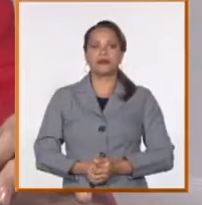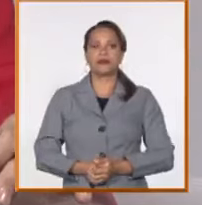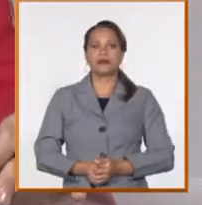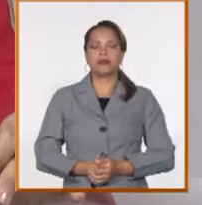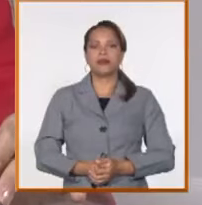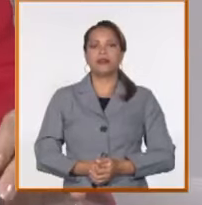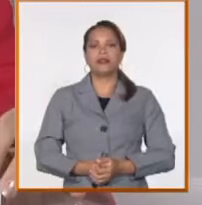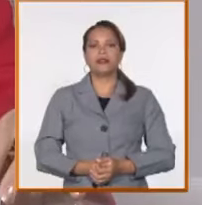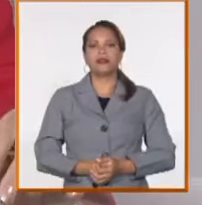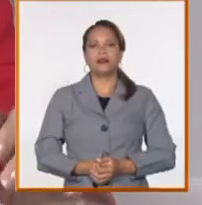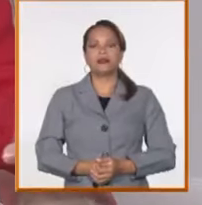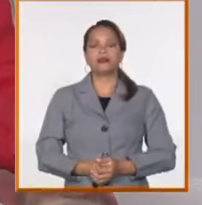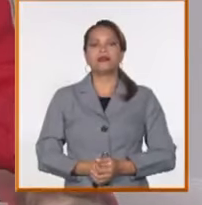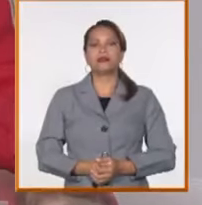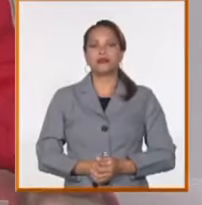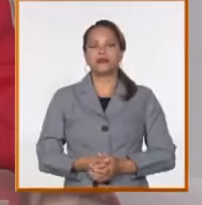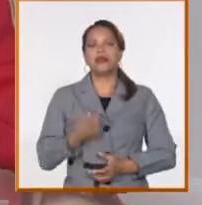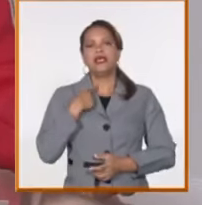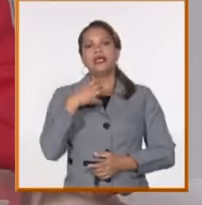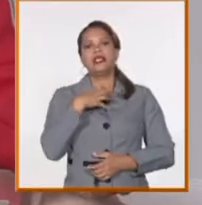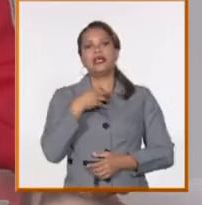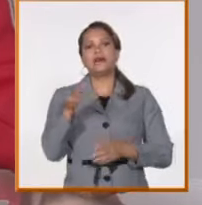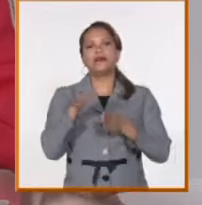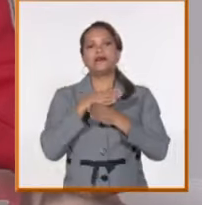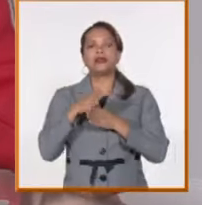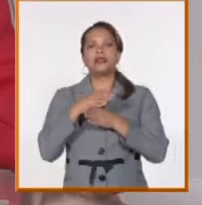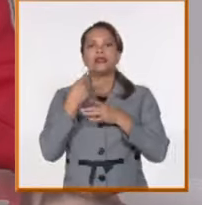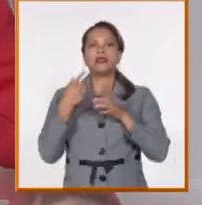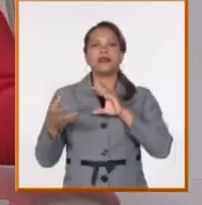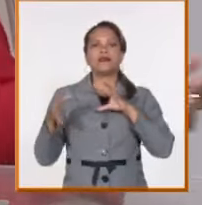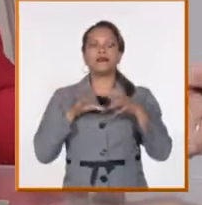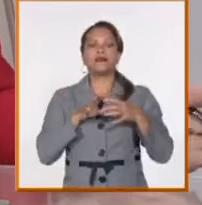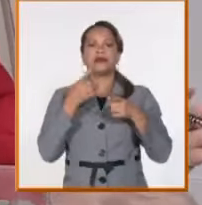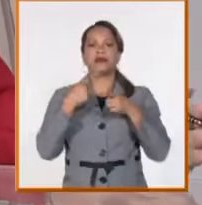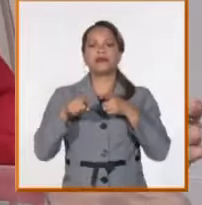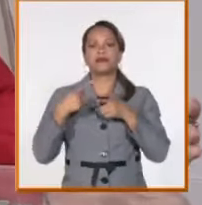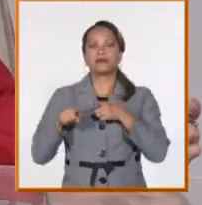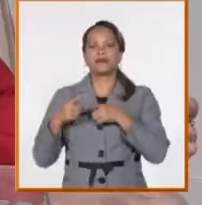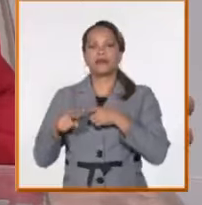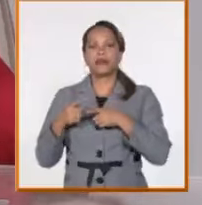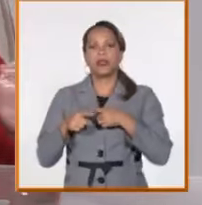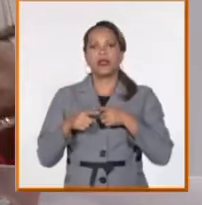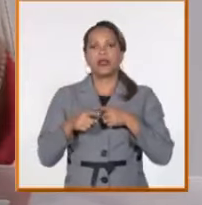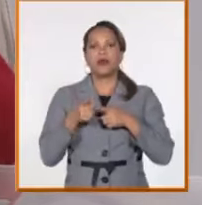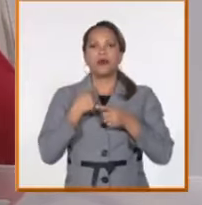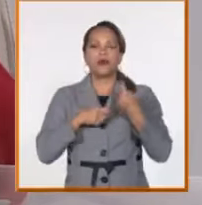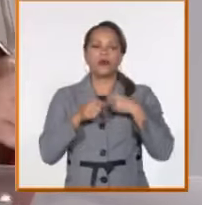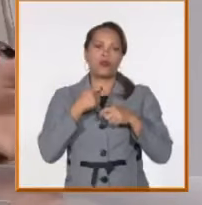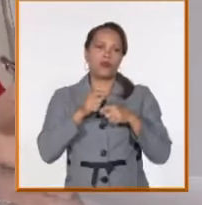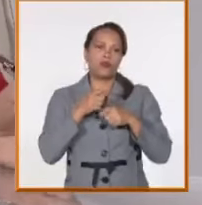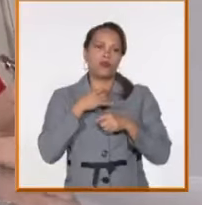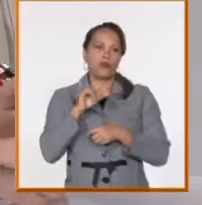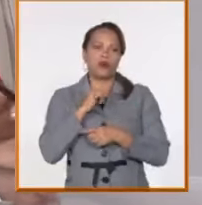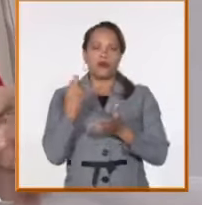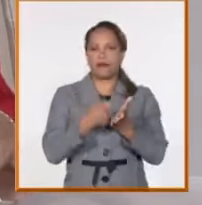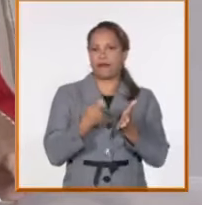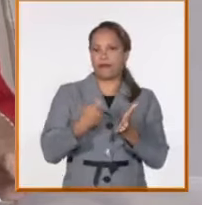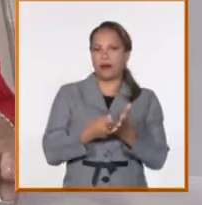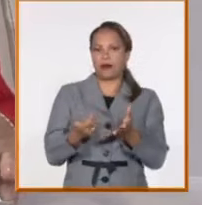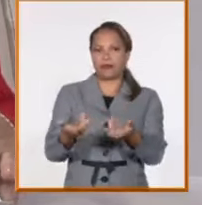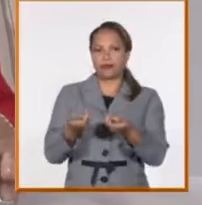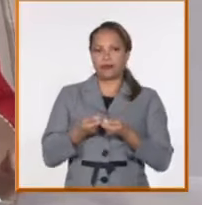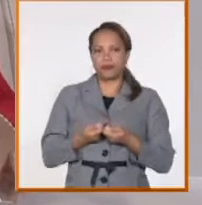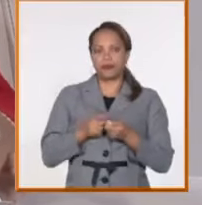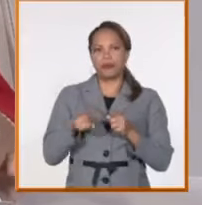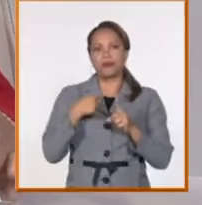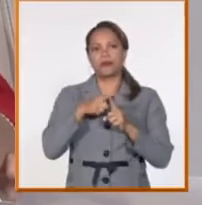explicará eh tenemos muchas posibilidades de suministrar la materia de suministrarle productos y obtener financiamiento ya más